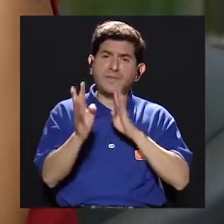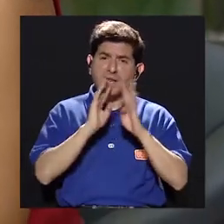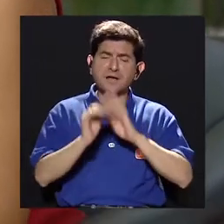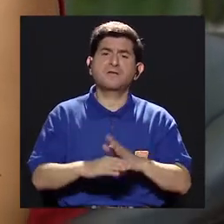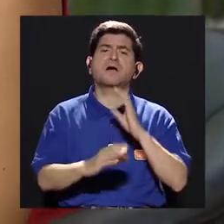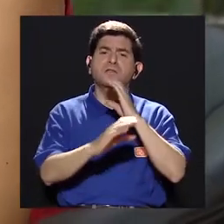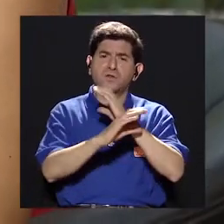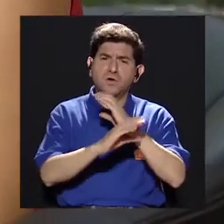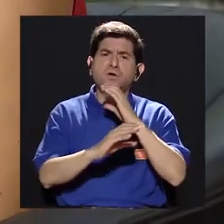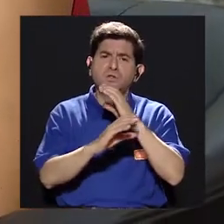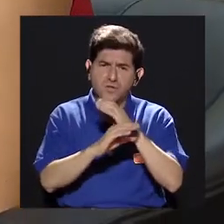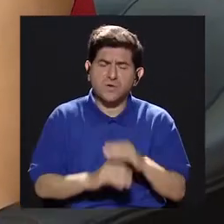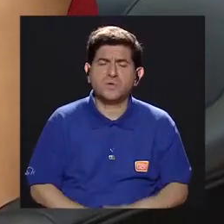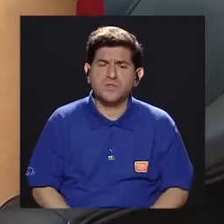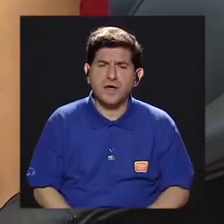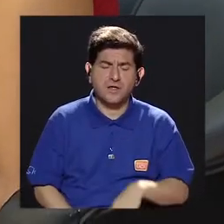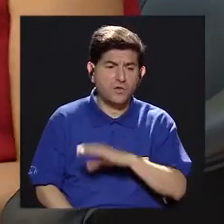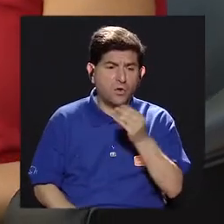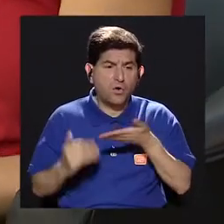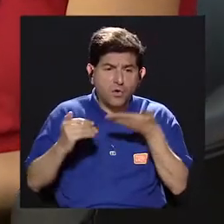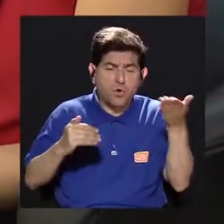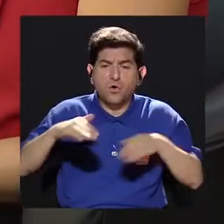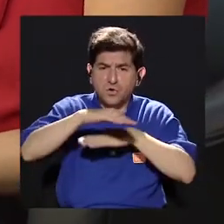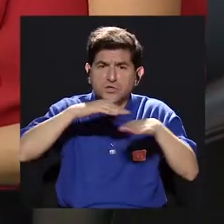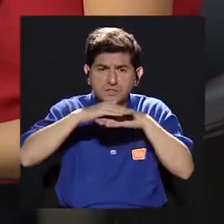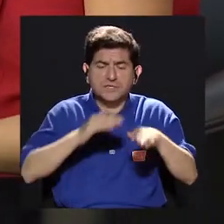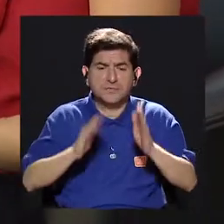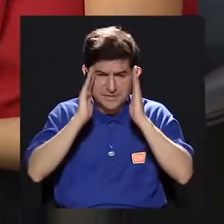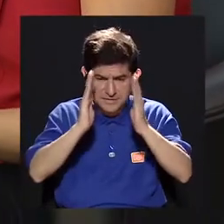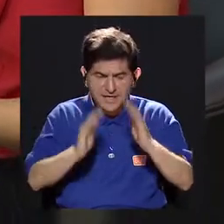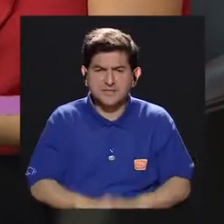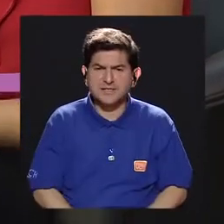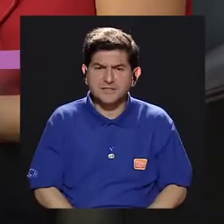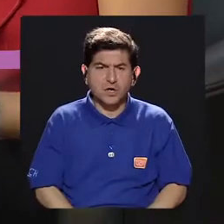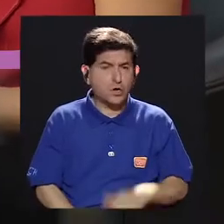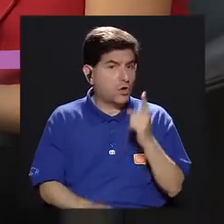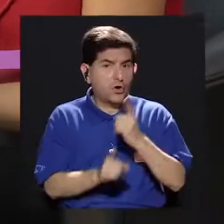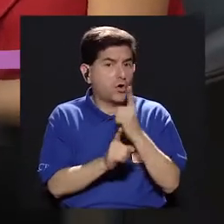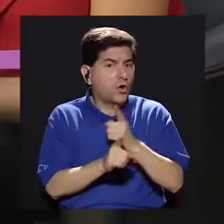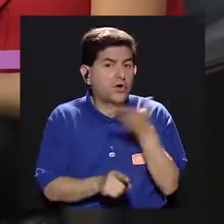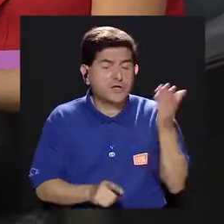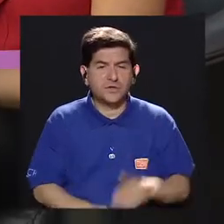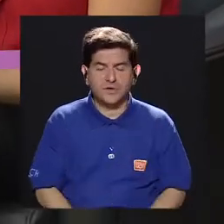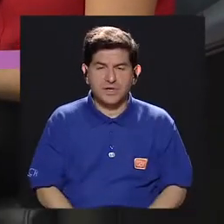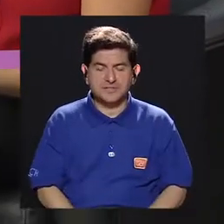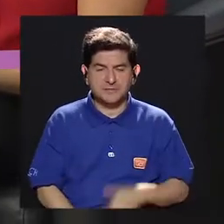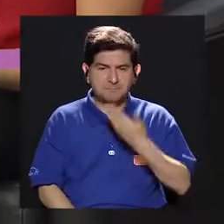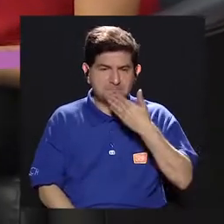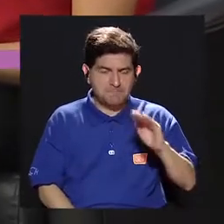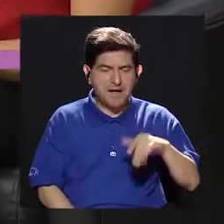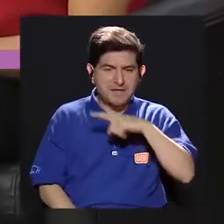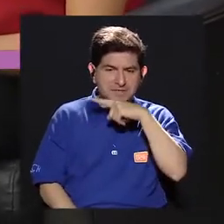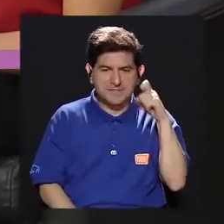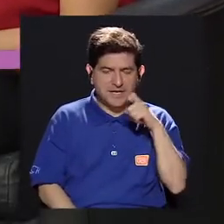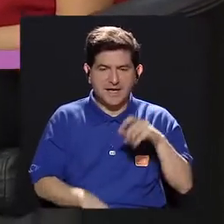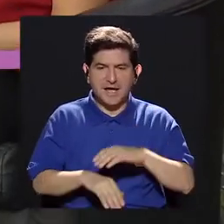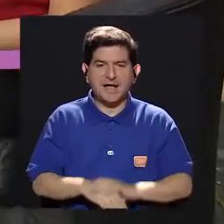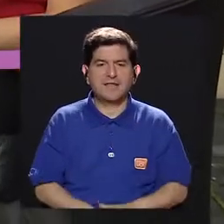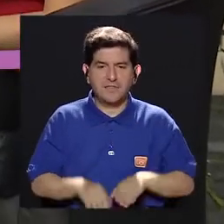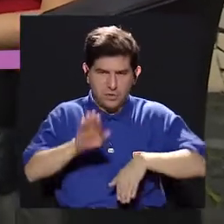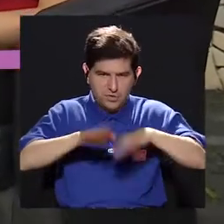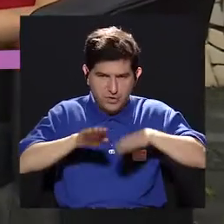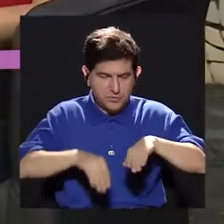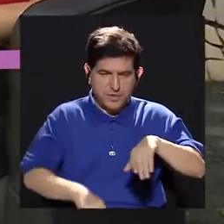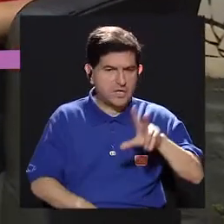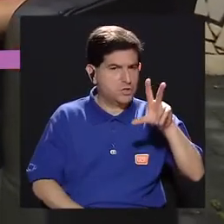cuando hablamos de estos cuidados básicos, ¿qué no hacer, Vanessa? ¿Qué muy importante. No debemos hacer? Primero, secarnos mal los pies.